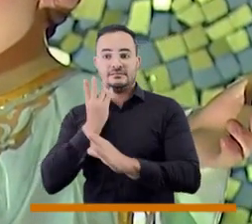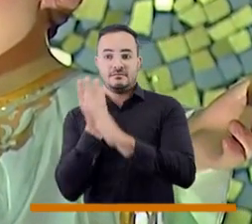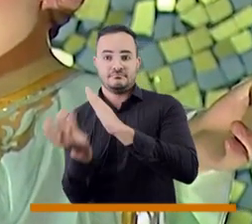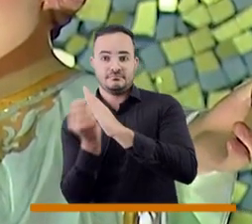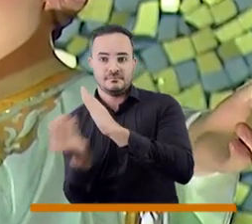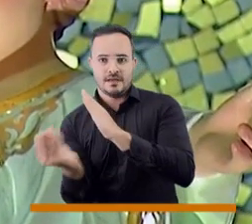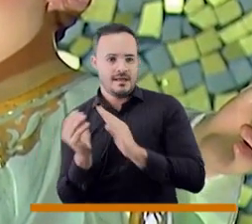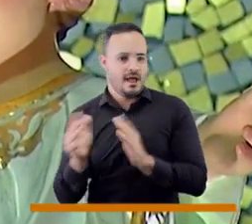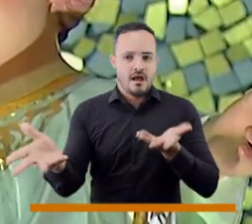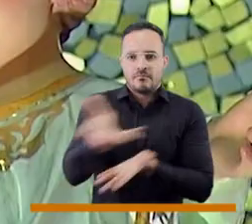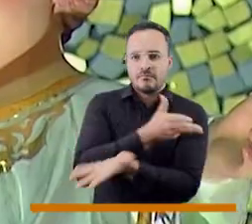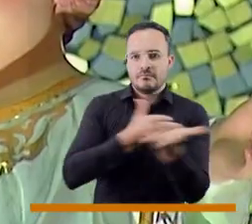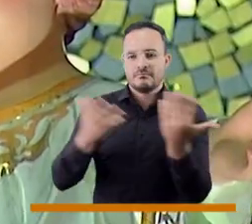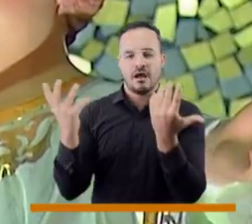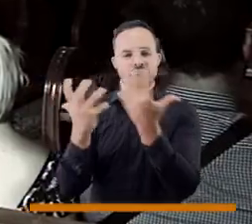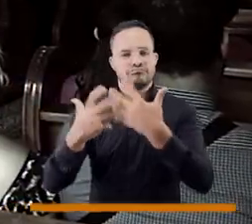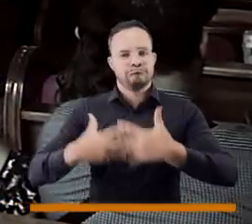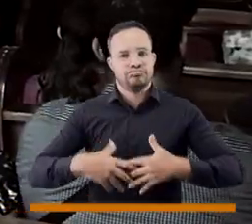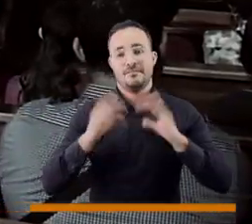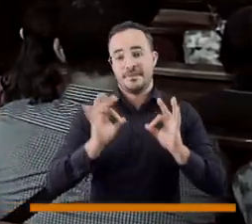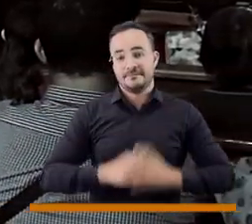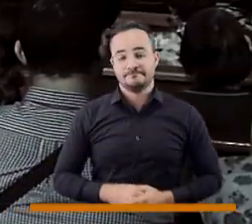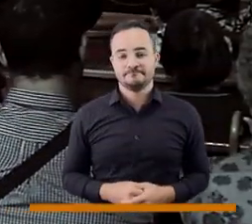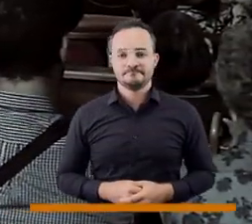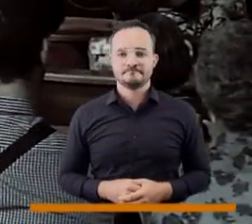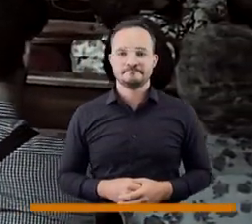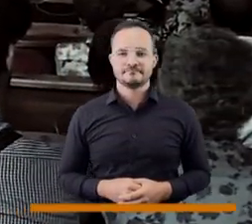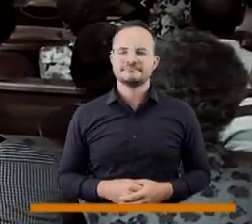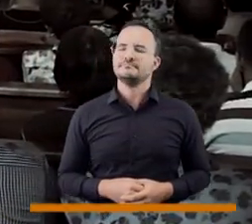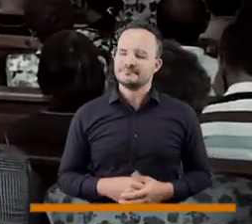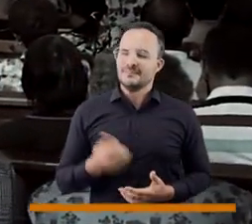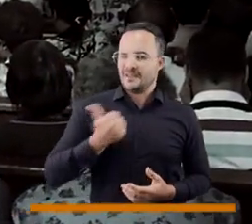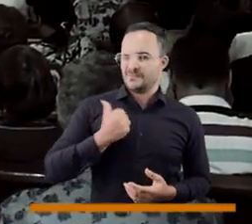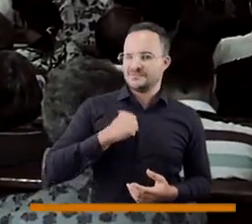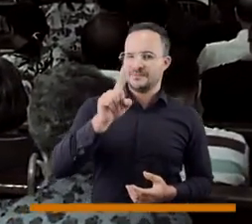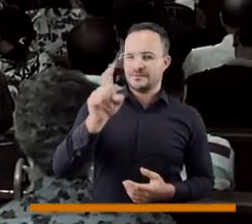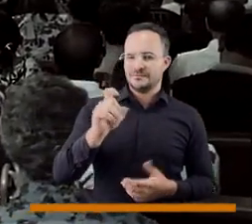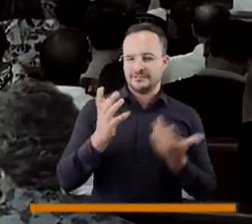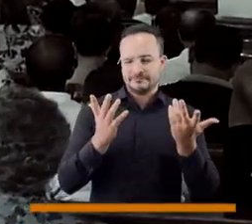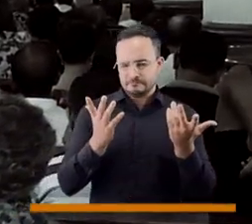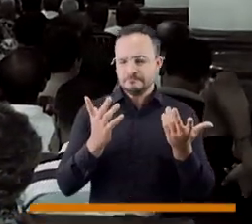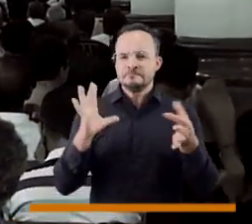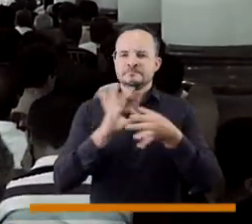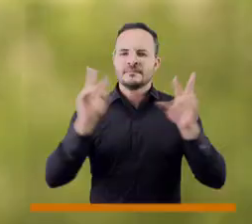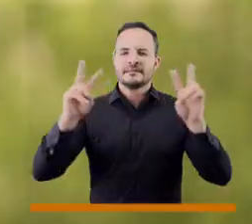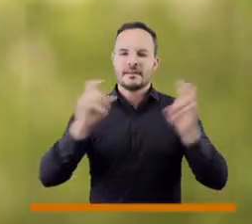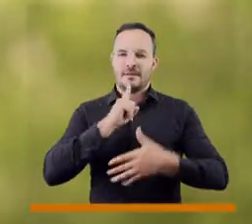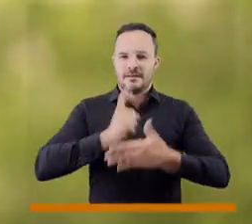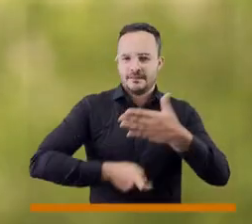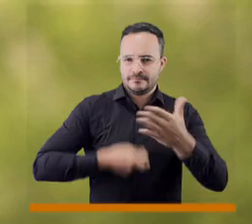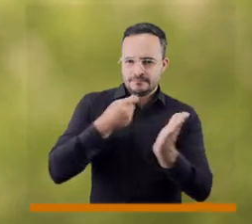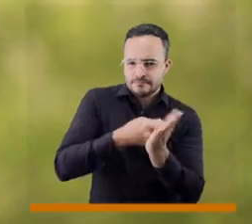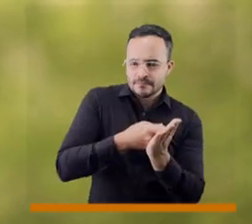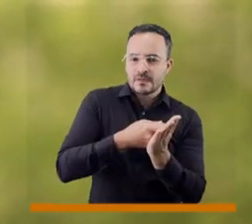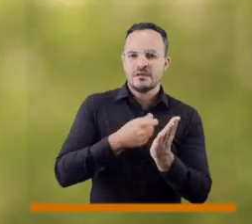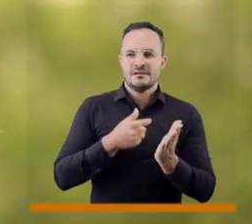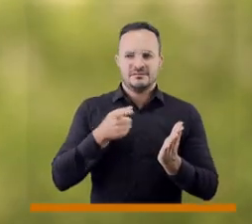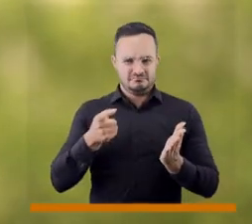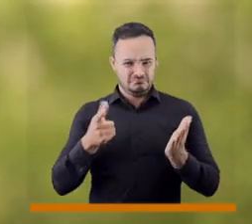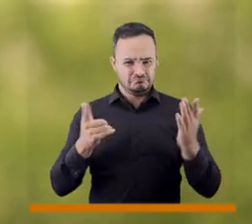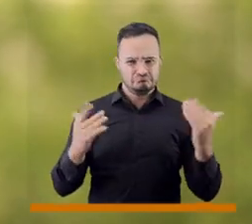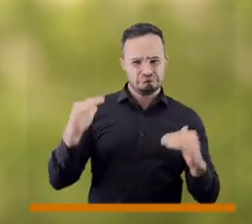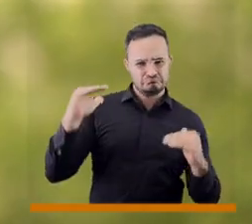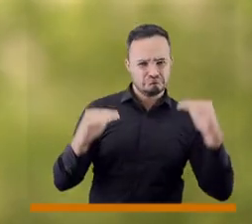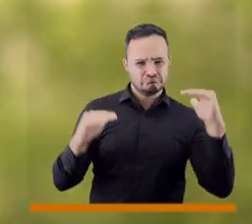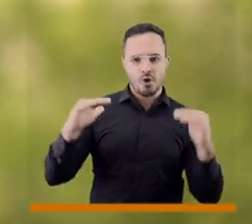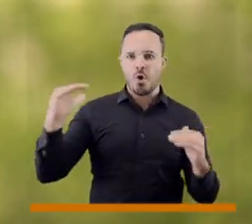habitantes del distrito y las personas que van a ejercer esa labor de culto al congregarse. Pastor, aprovecho y le pregunto también, ¿en la parte